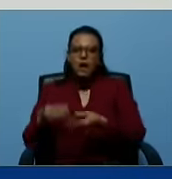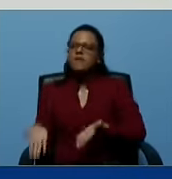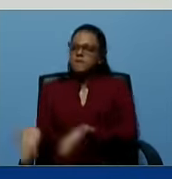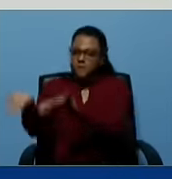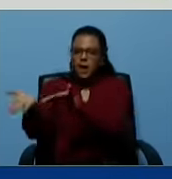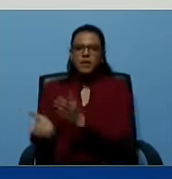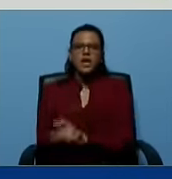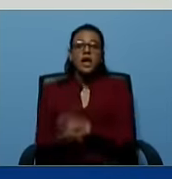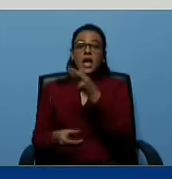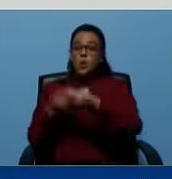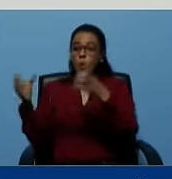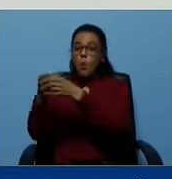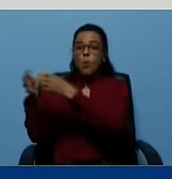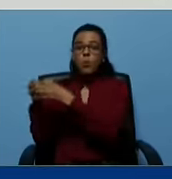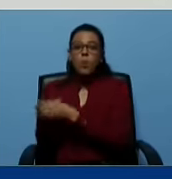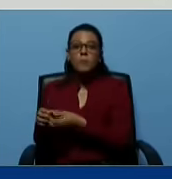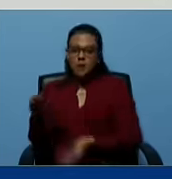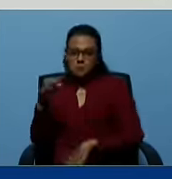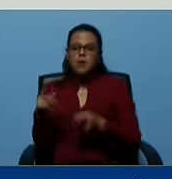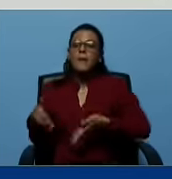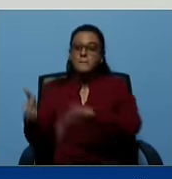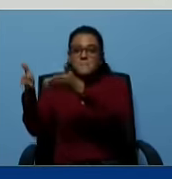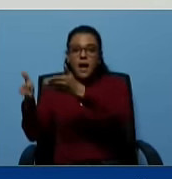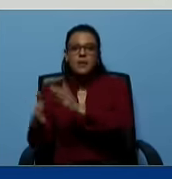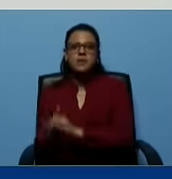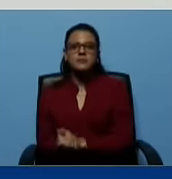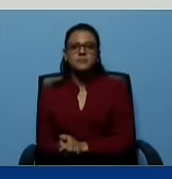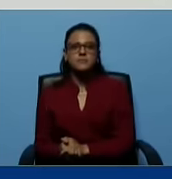comanditos, que en vez de comanditos deberían ser los comarditos,